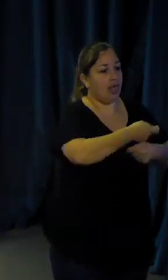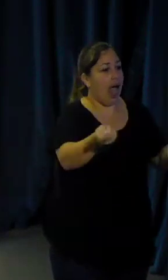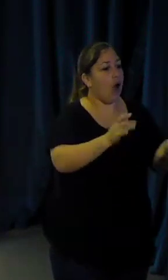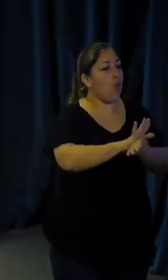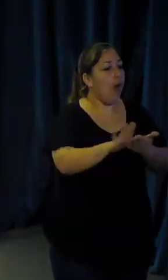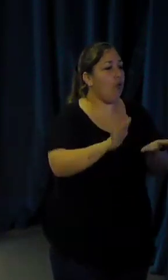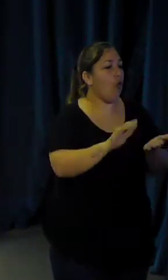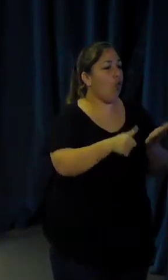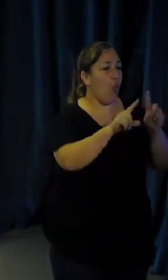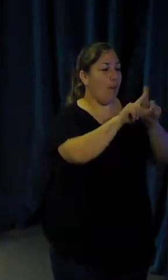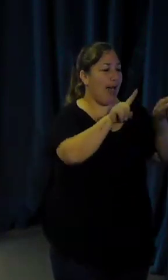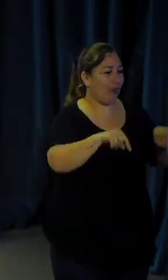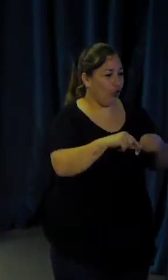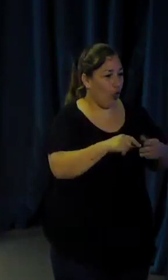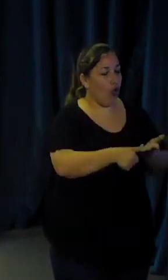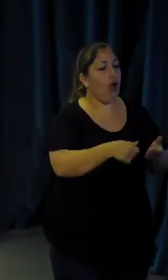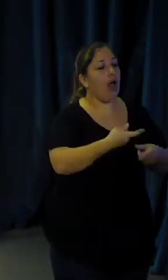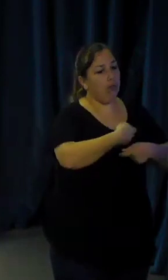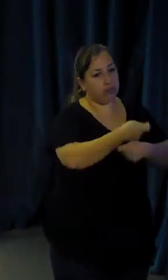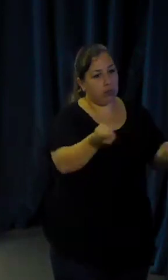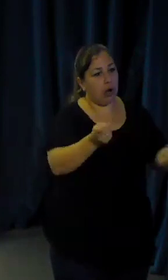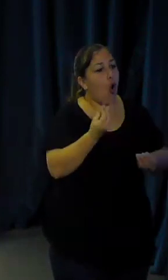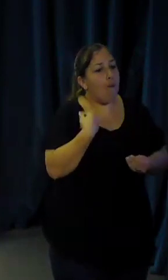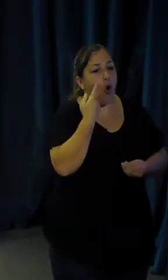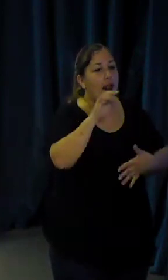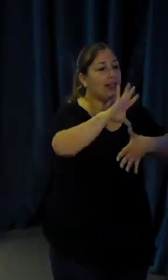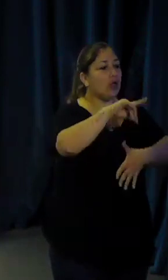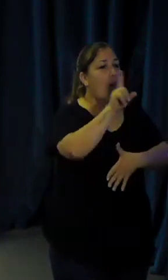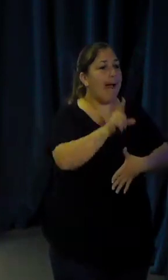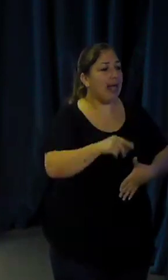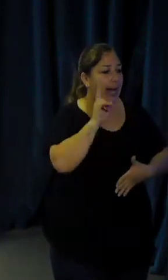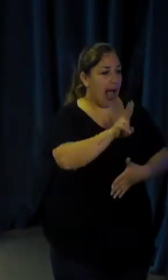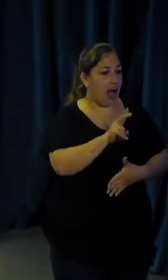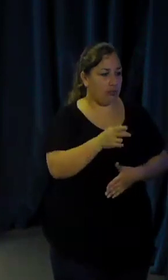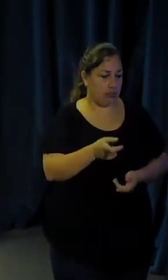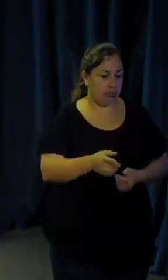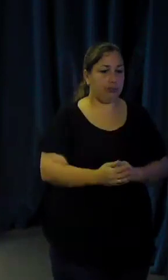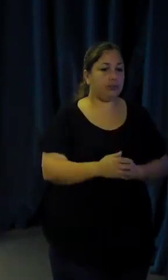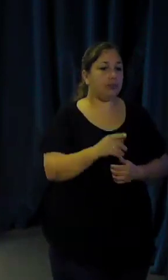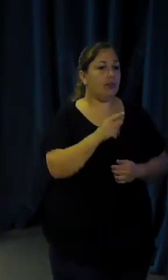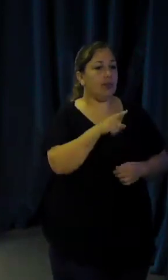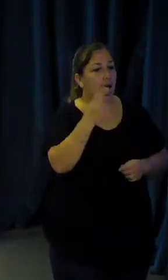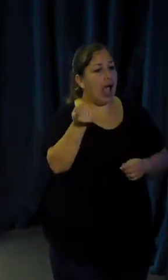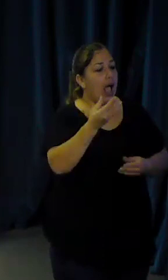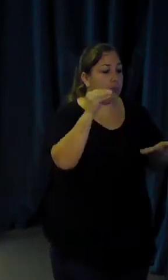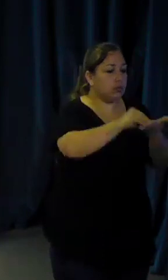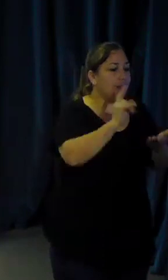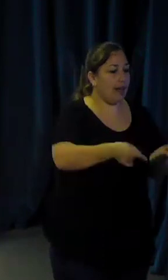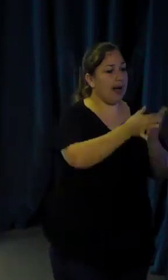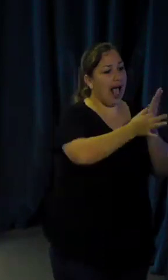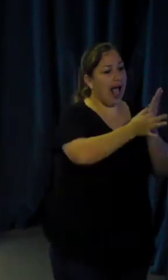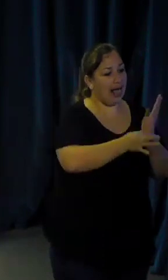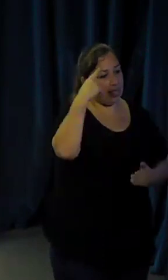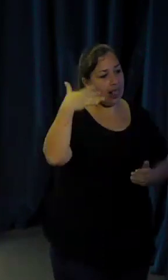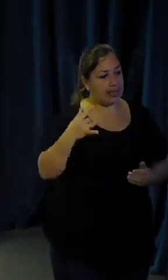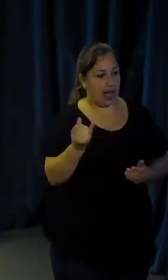nuestra visión como latinoamericanos y ellos como nuestros representantes legisladores en la agenda de inteligencia artificial.